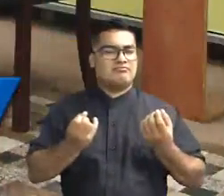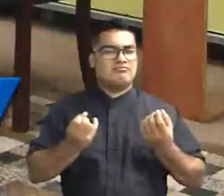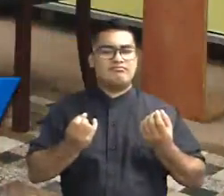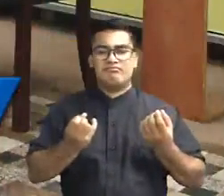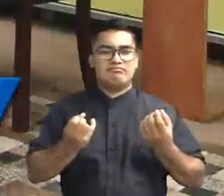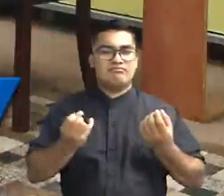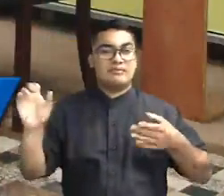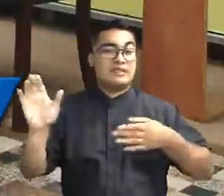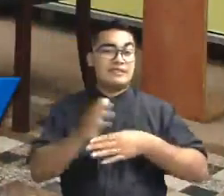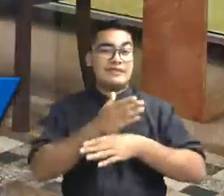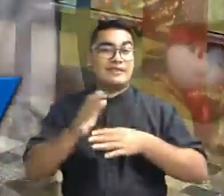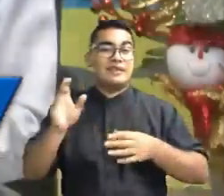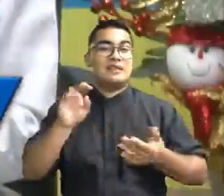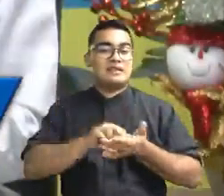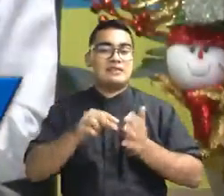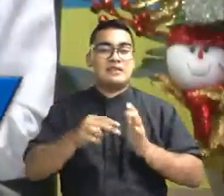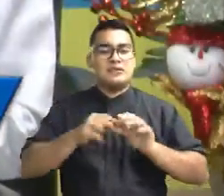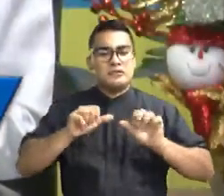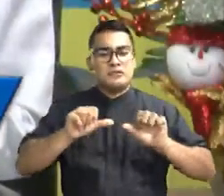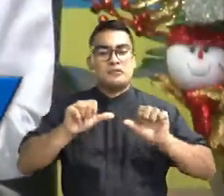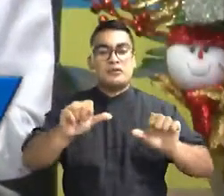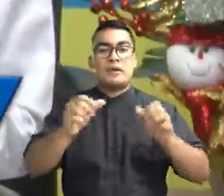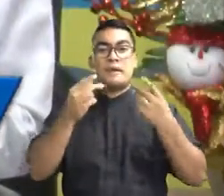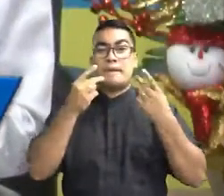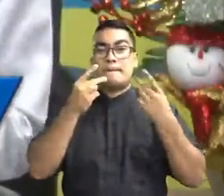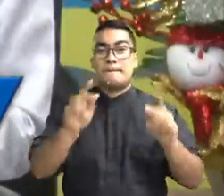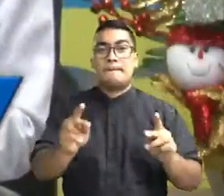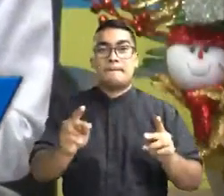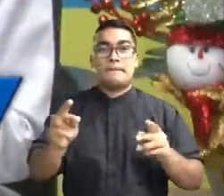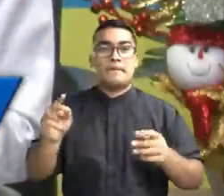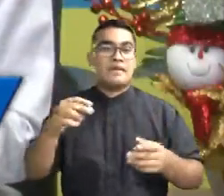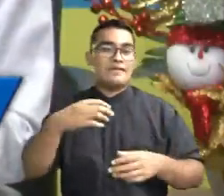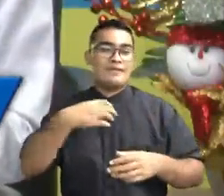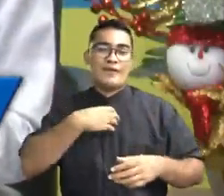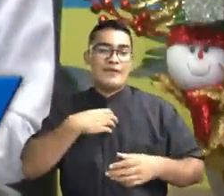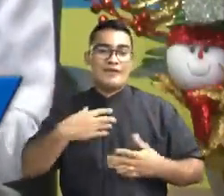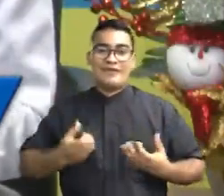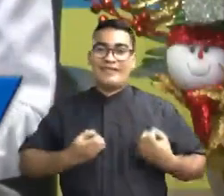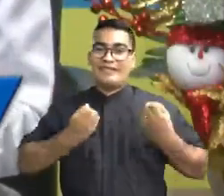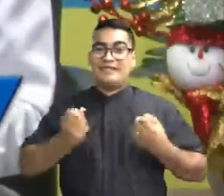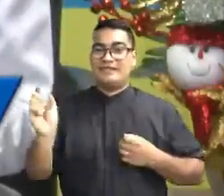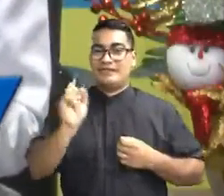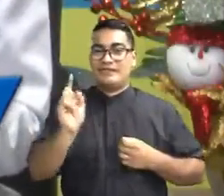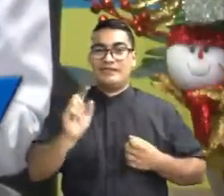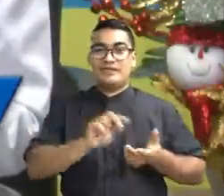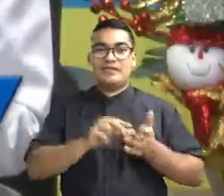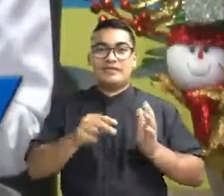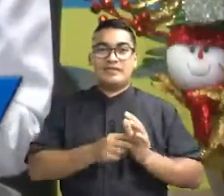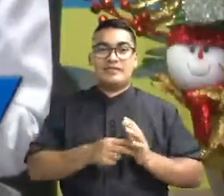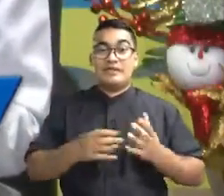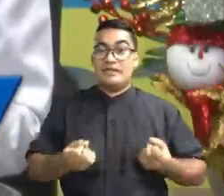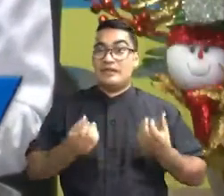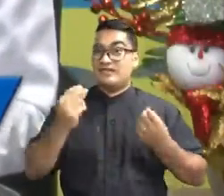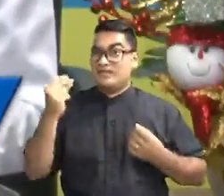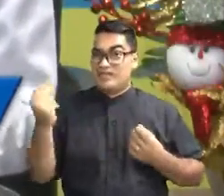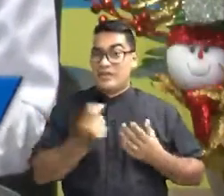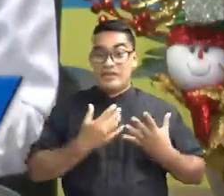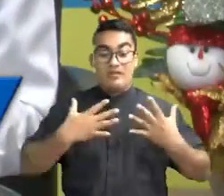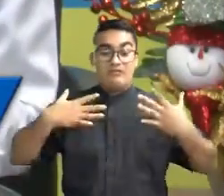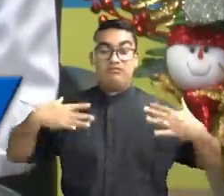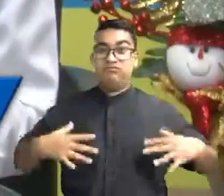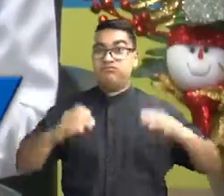Es crónica, pero no es un cáncer, pues el cáncer evoluciona de una forma más progresiva y con